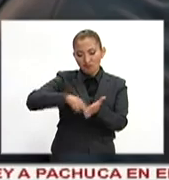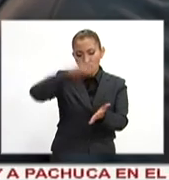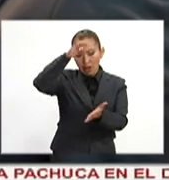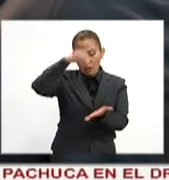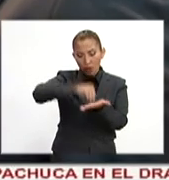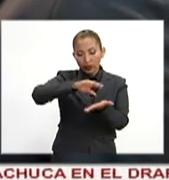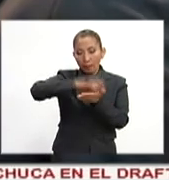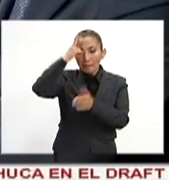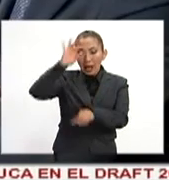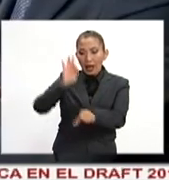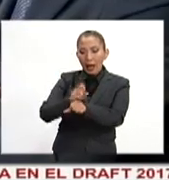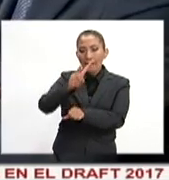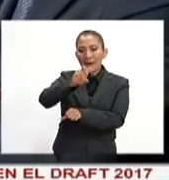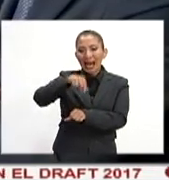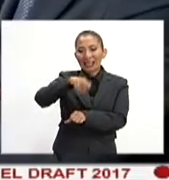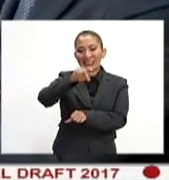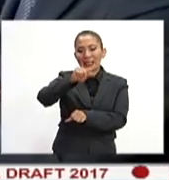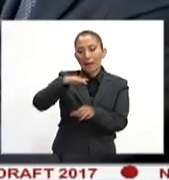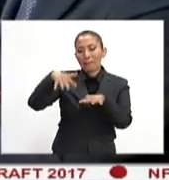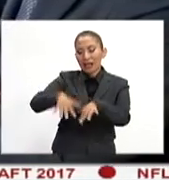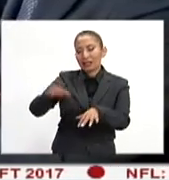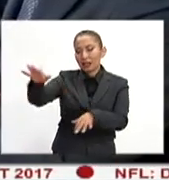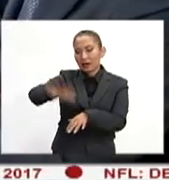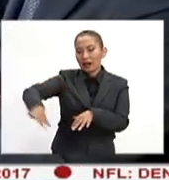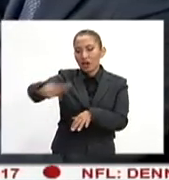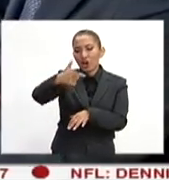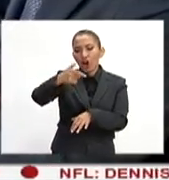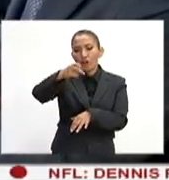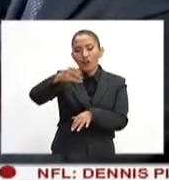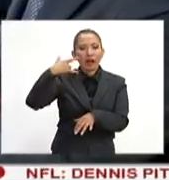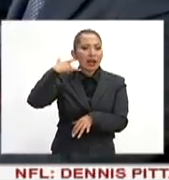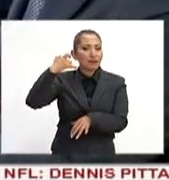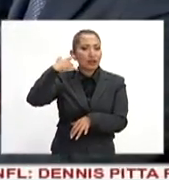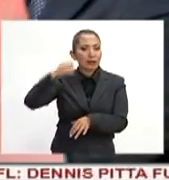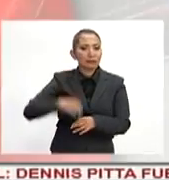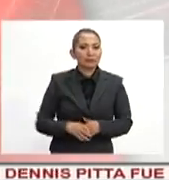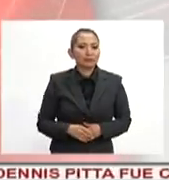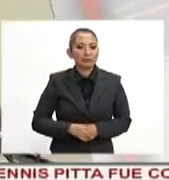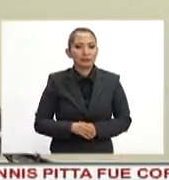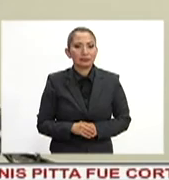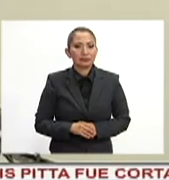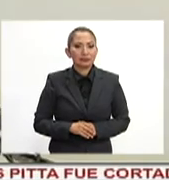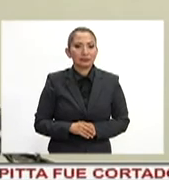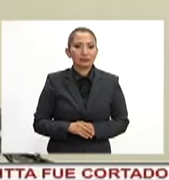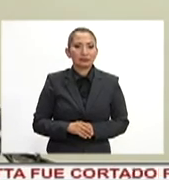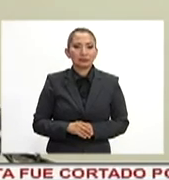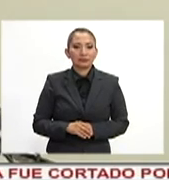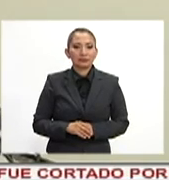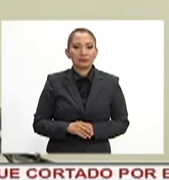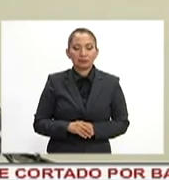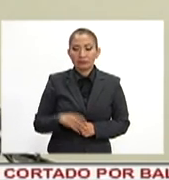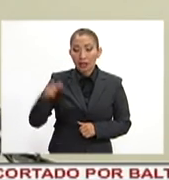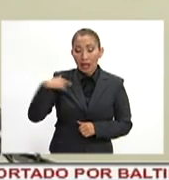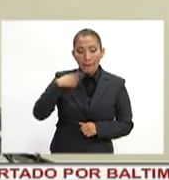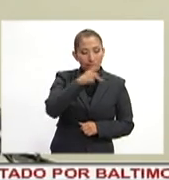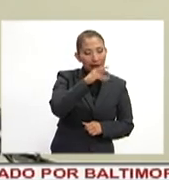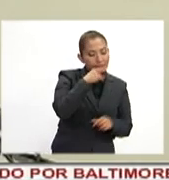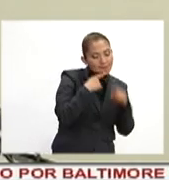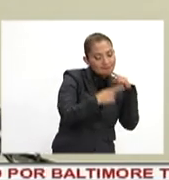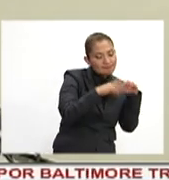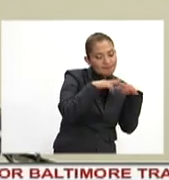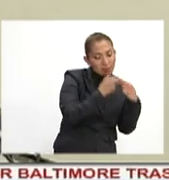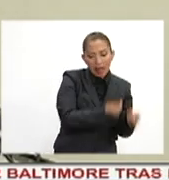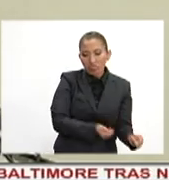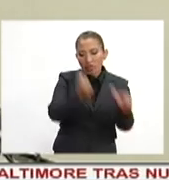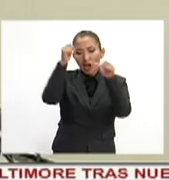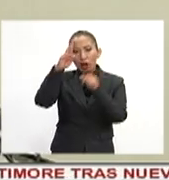un convenio para proteger a la vaquita marina que habita en el Golfo de California. El PRI sesionará hoy para expulsar a